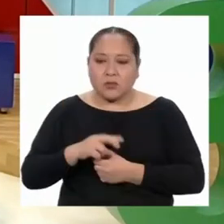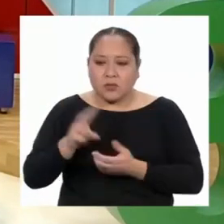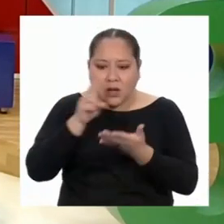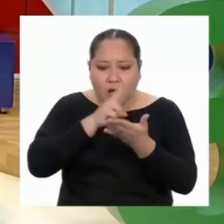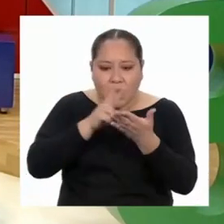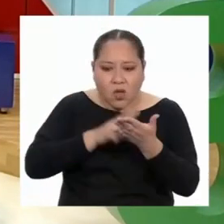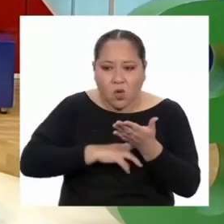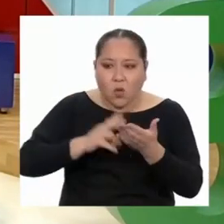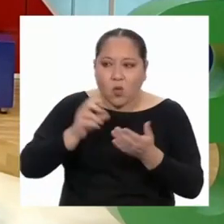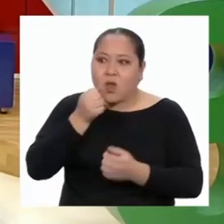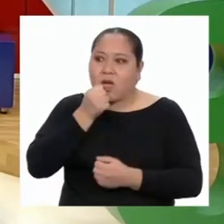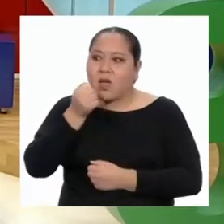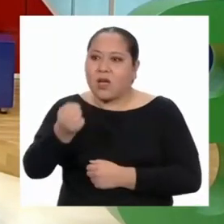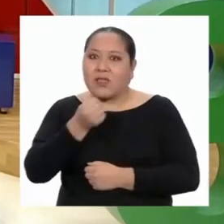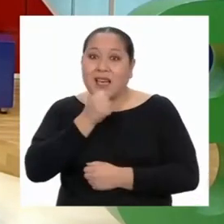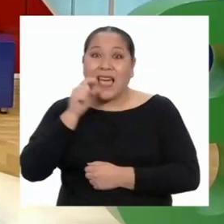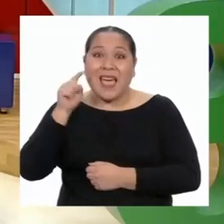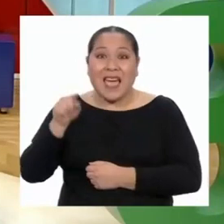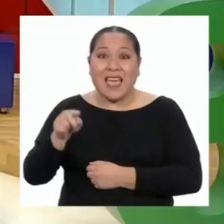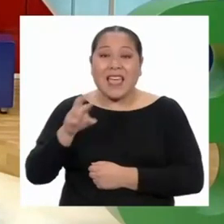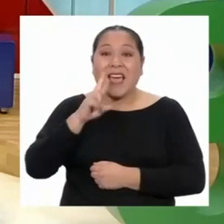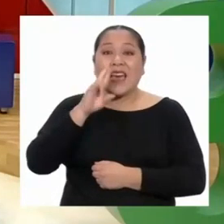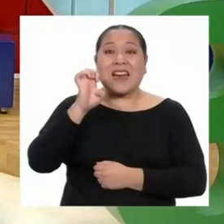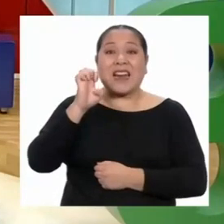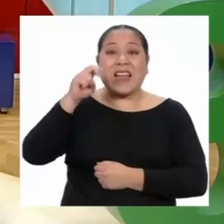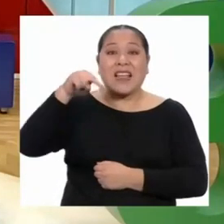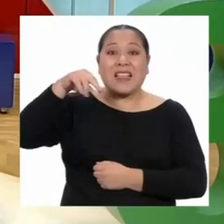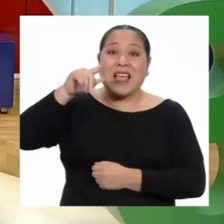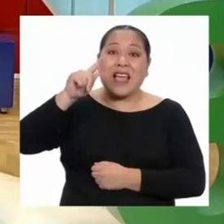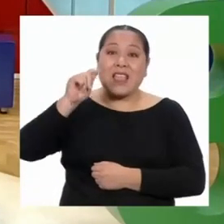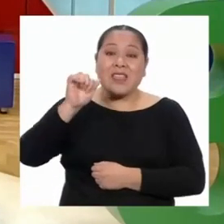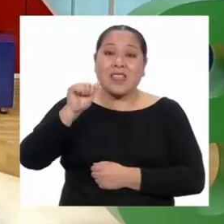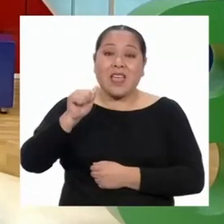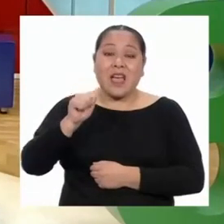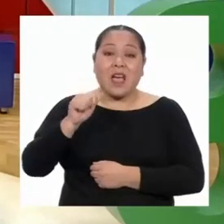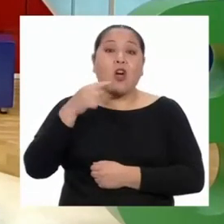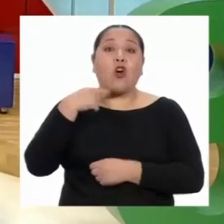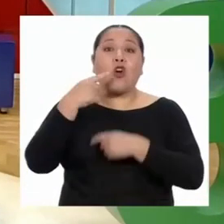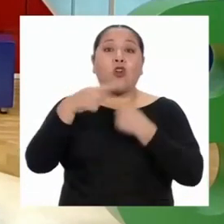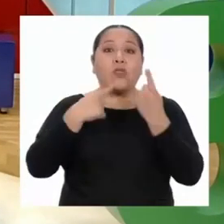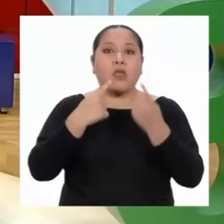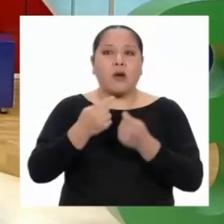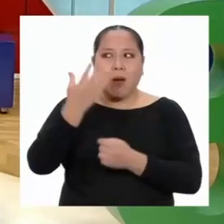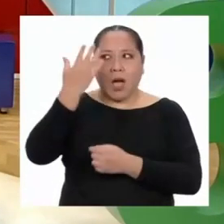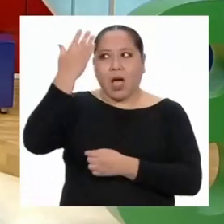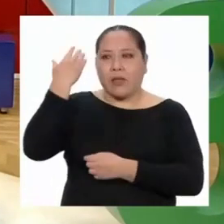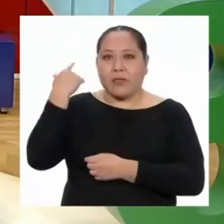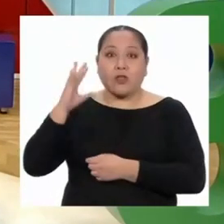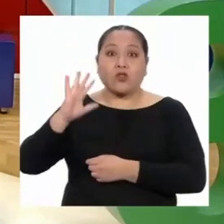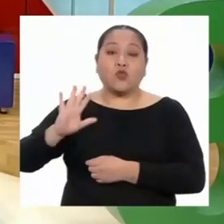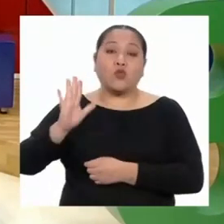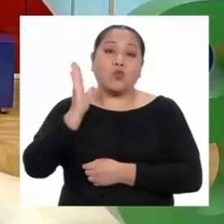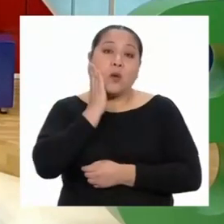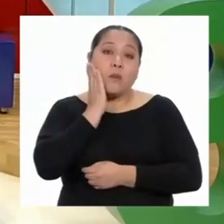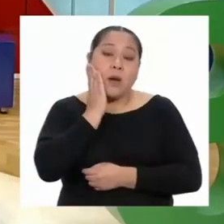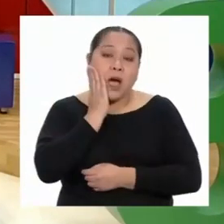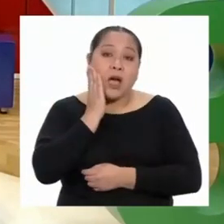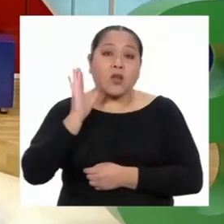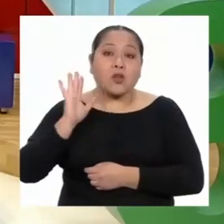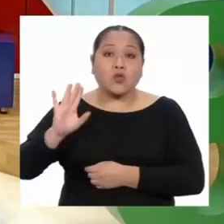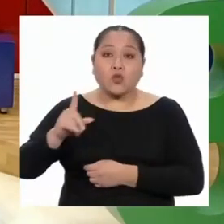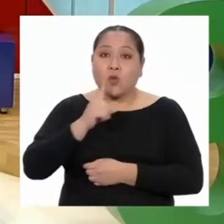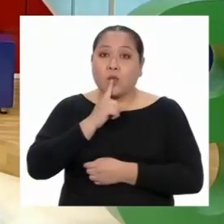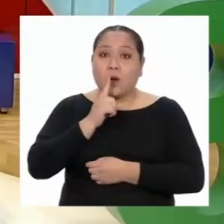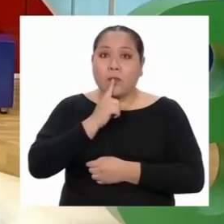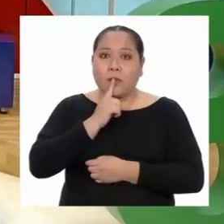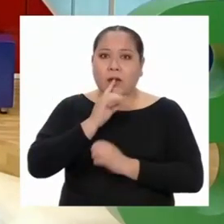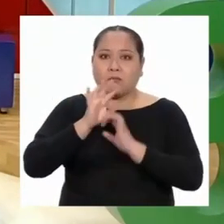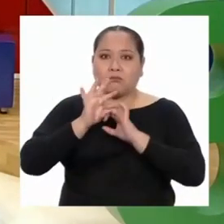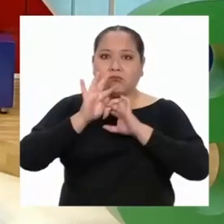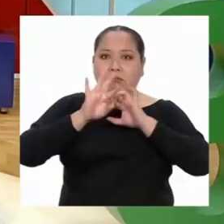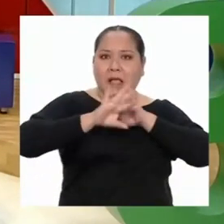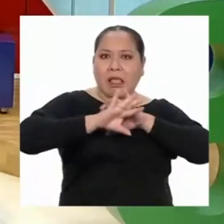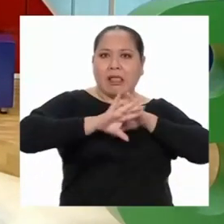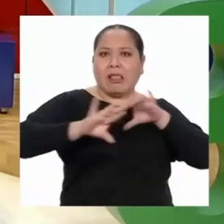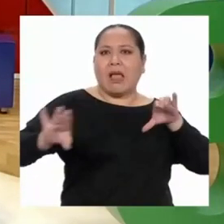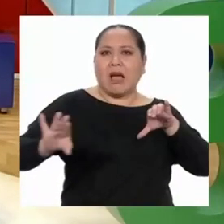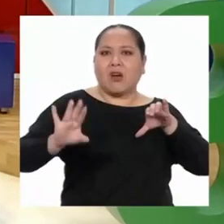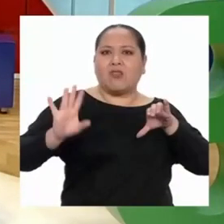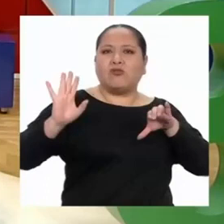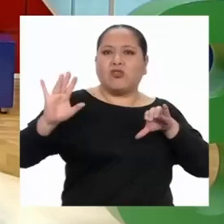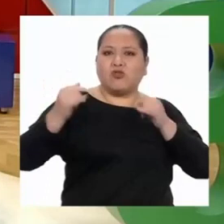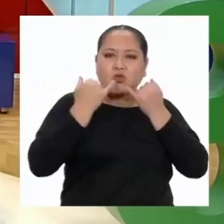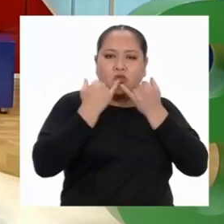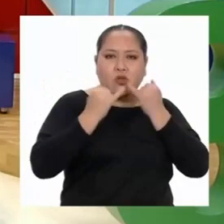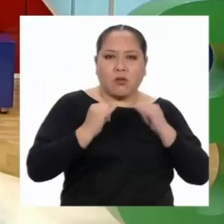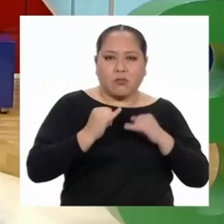hicieron y Renata contaba que en una época su mamá y su papá la educaron alejada de ese idioma,